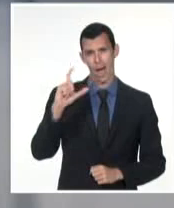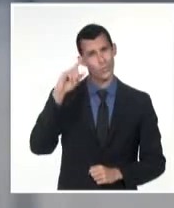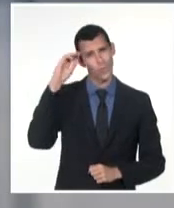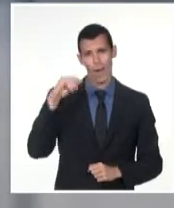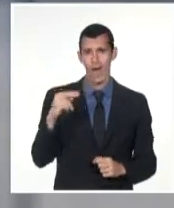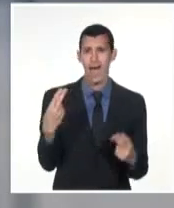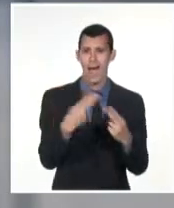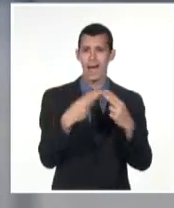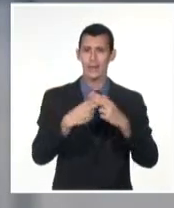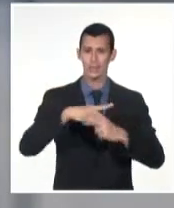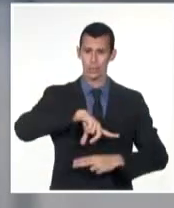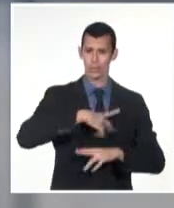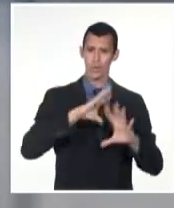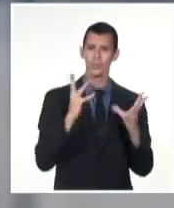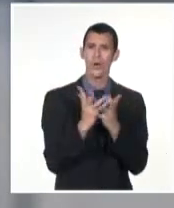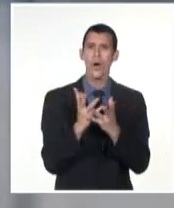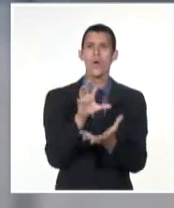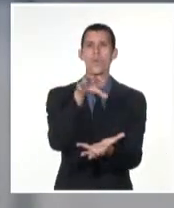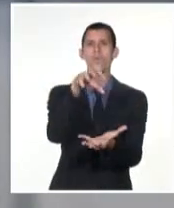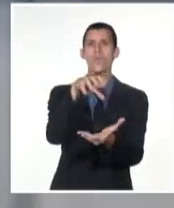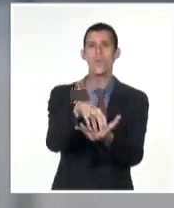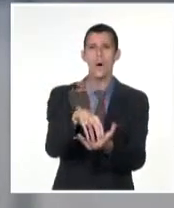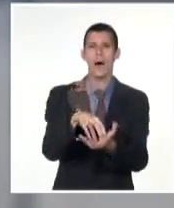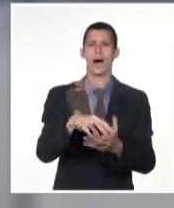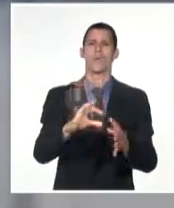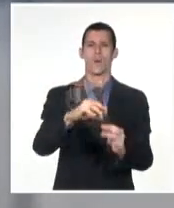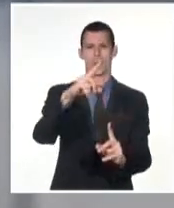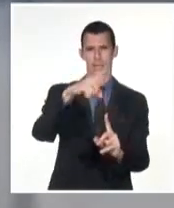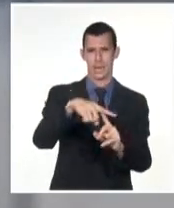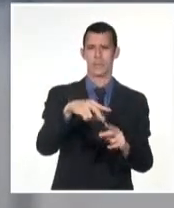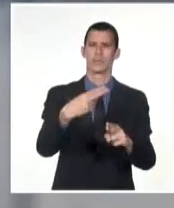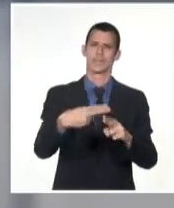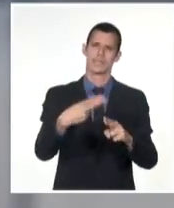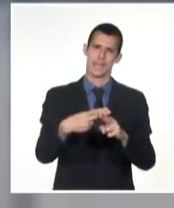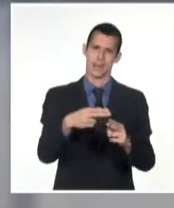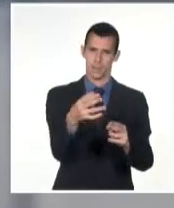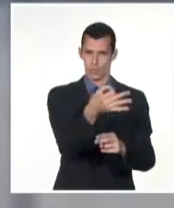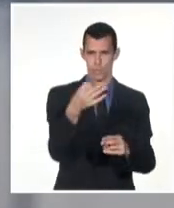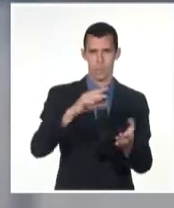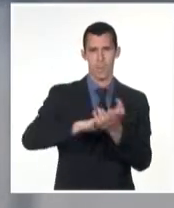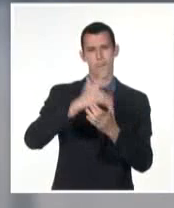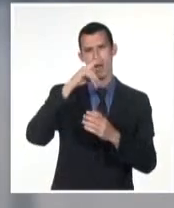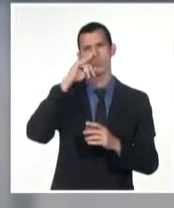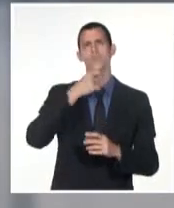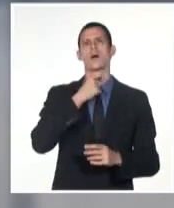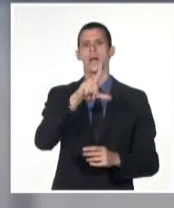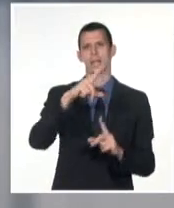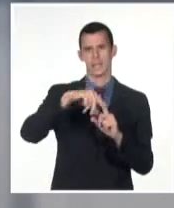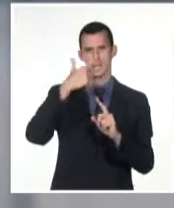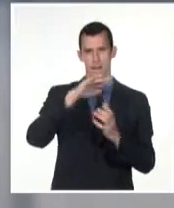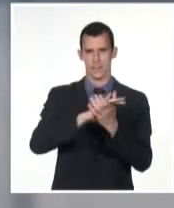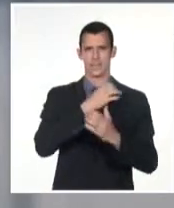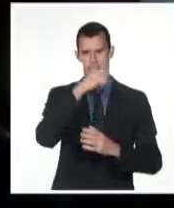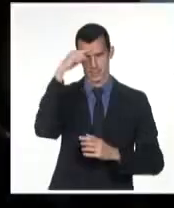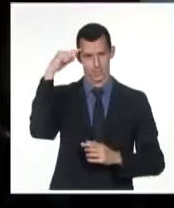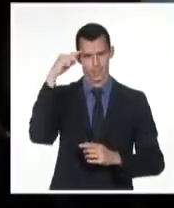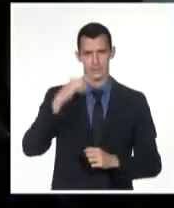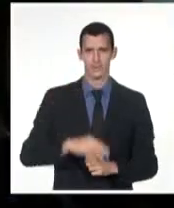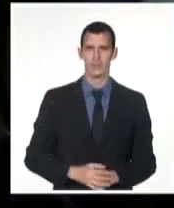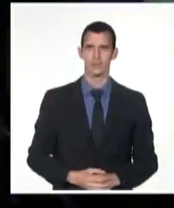Manuel Tames, en la provincia de Guantánamo. Allí se reverencia desde el arte el legado de ese defensor de nuestra música